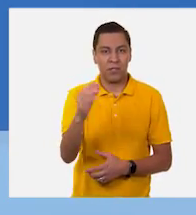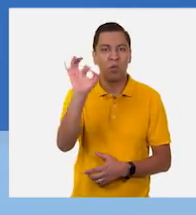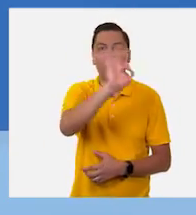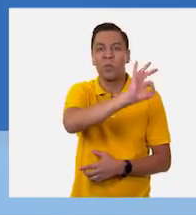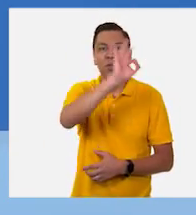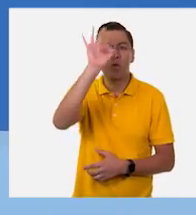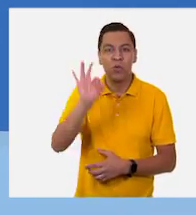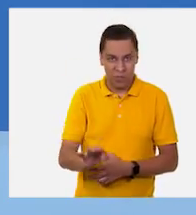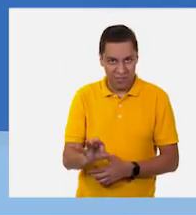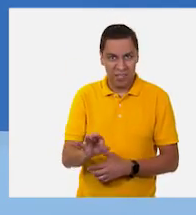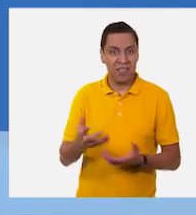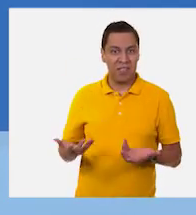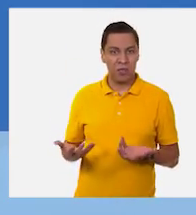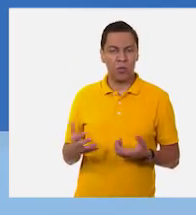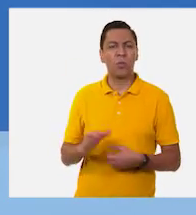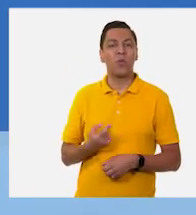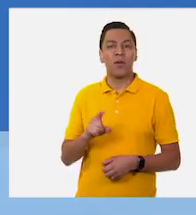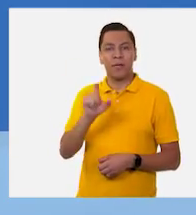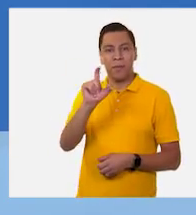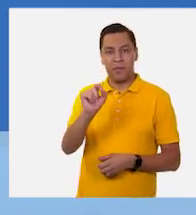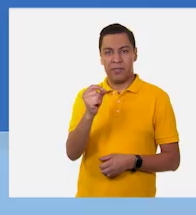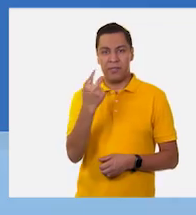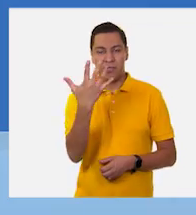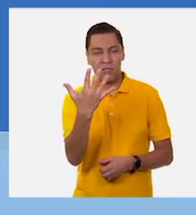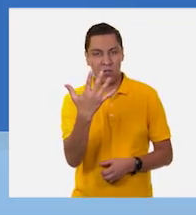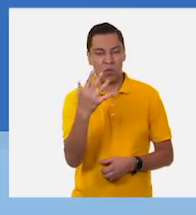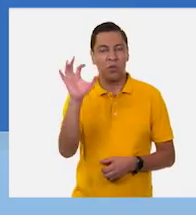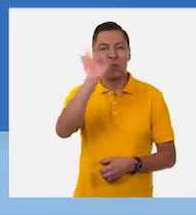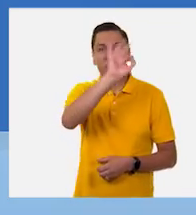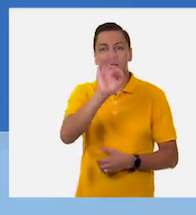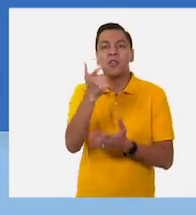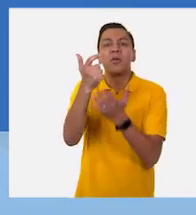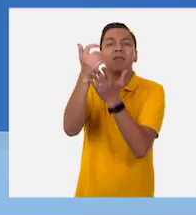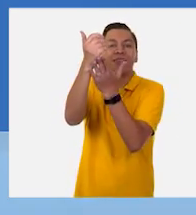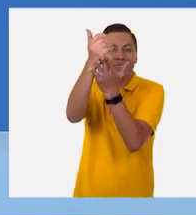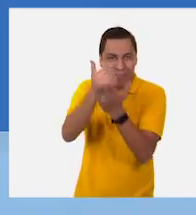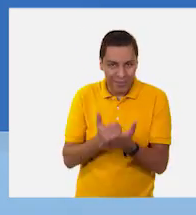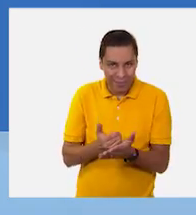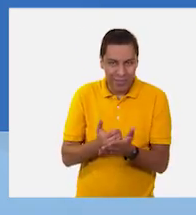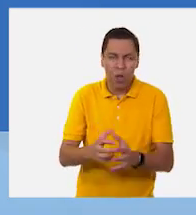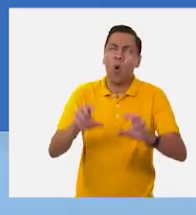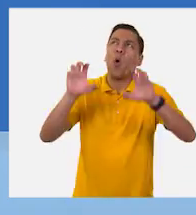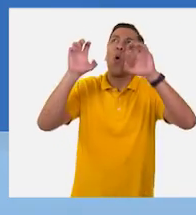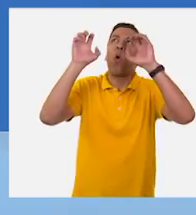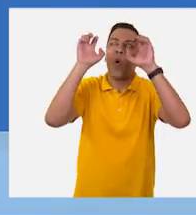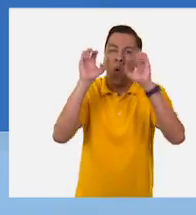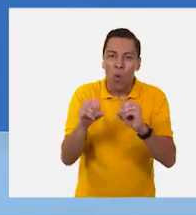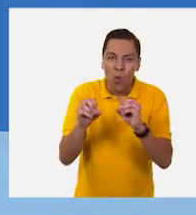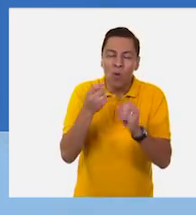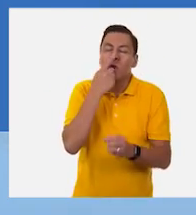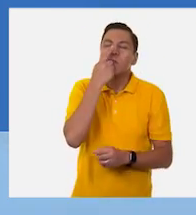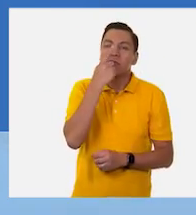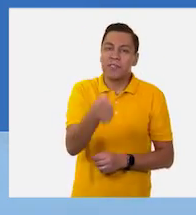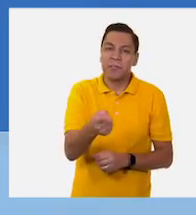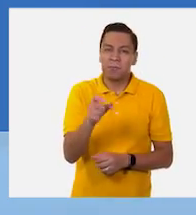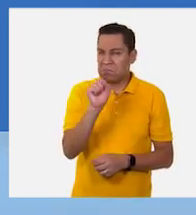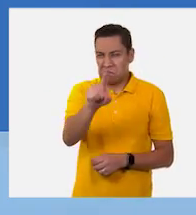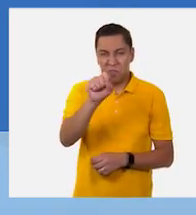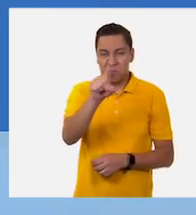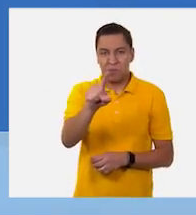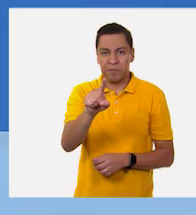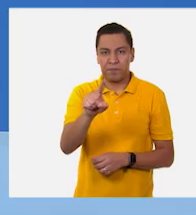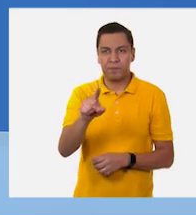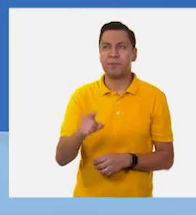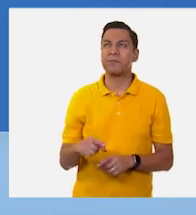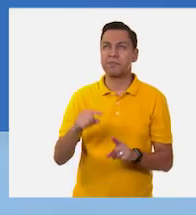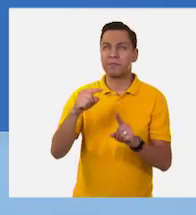tuvo un descuento del 25%. O también, otra manera de expresarlo podría ser haciendo